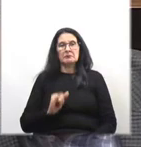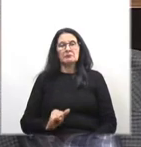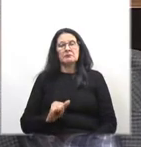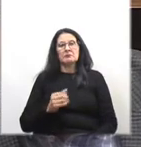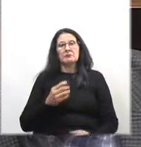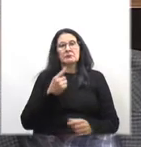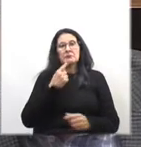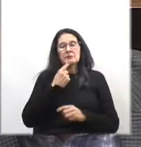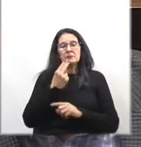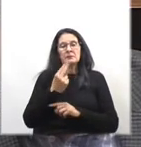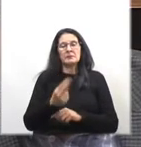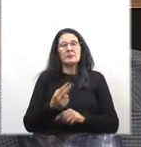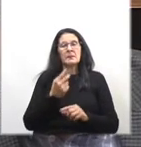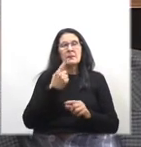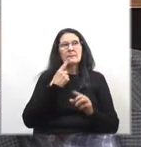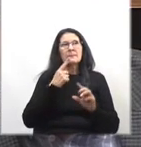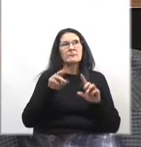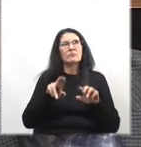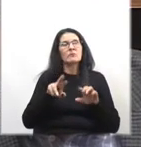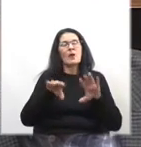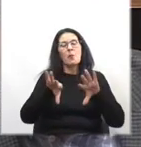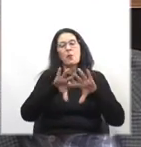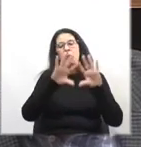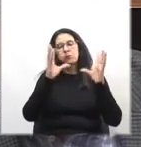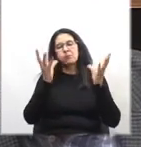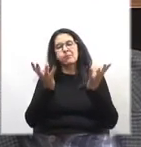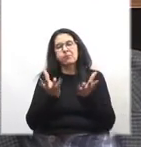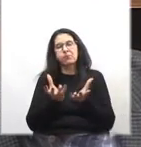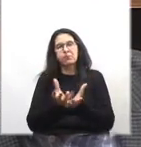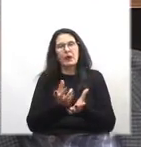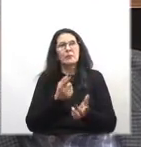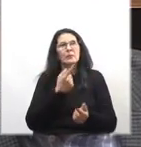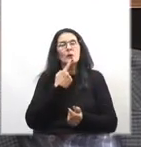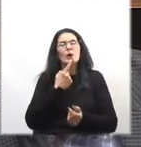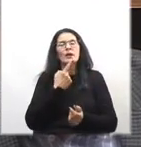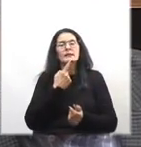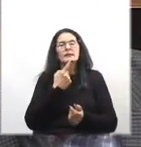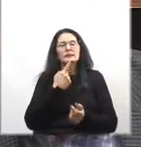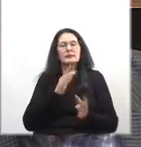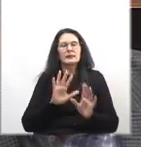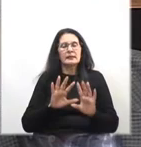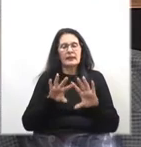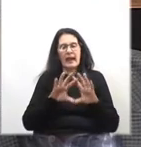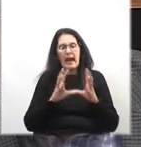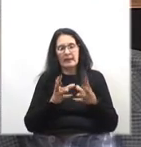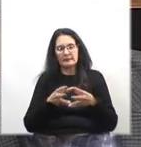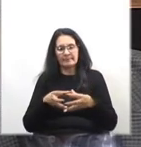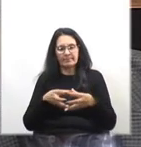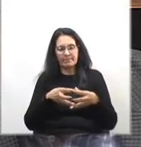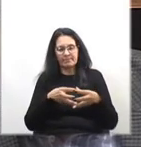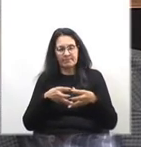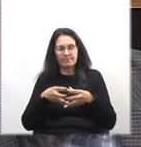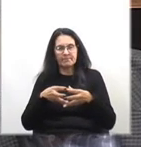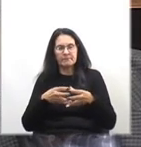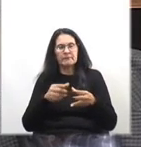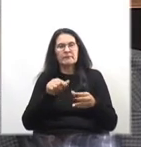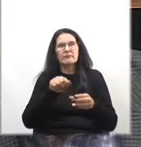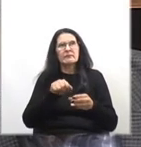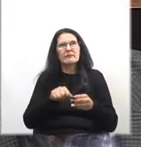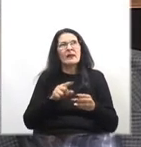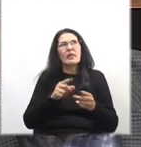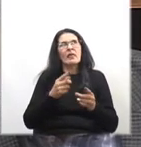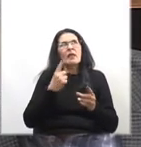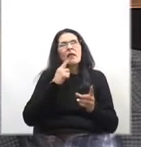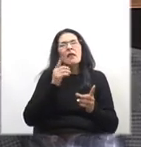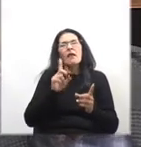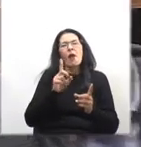cuanto permite romper la burbuja de la política del humo. Esa política que, en lugar de expresar lo